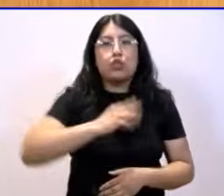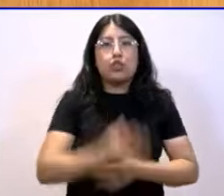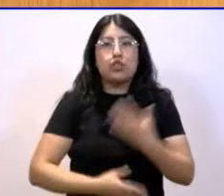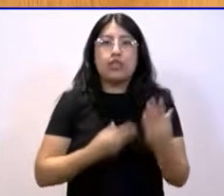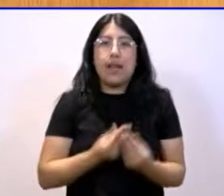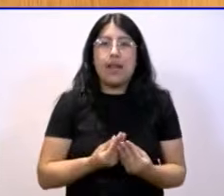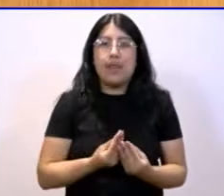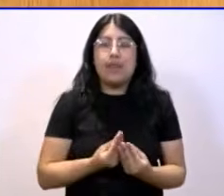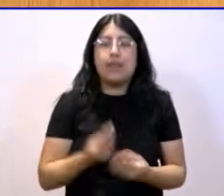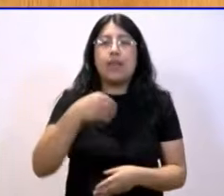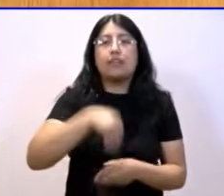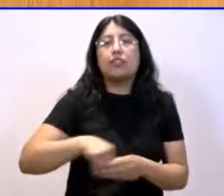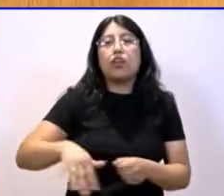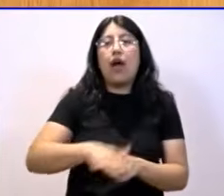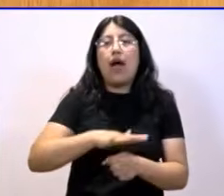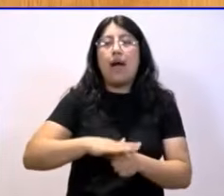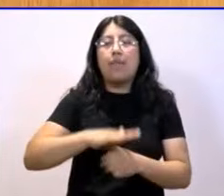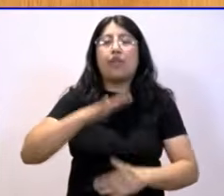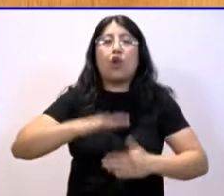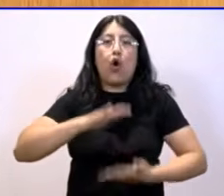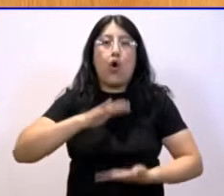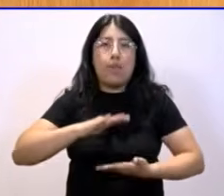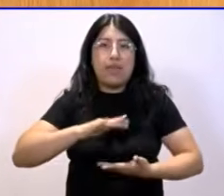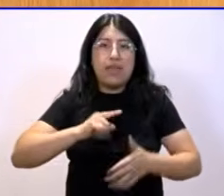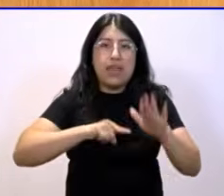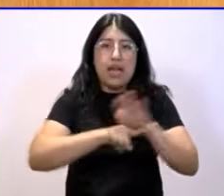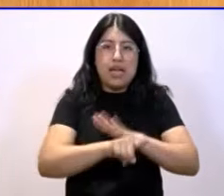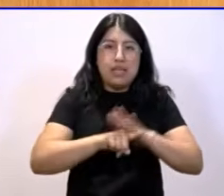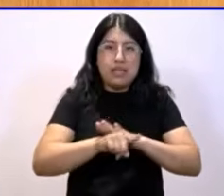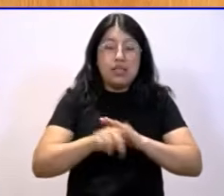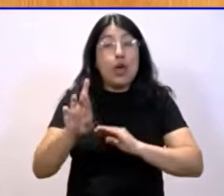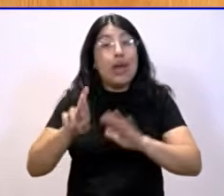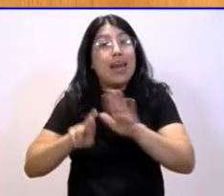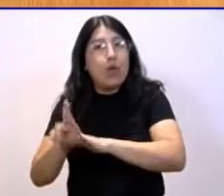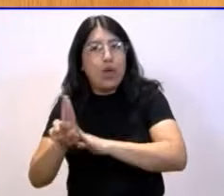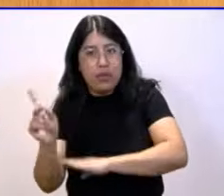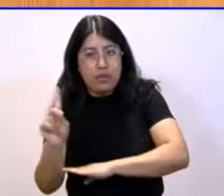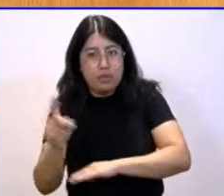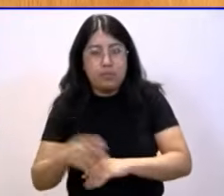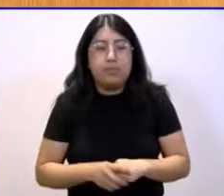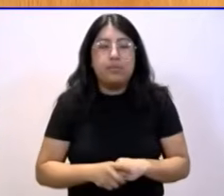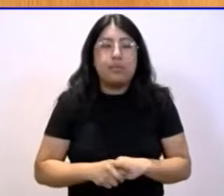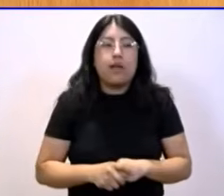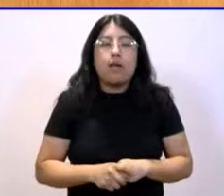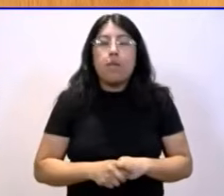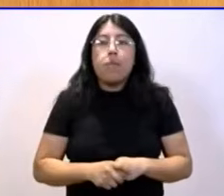dentro del ámbito de nuestras competencias, que son de gestión y que no son de regulación. Se lo voy a decir. Mire,